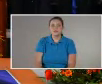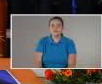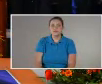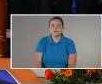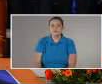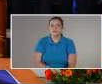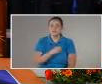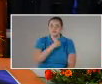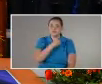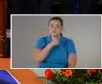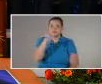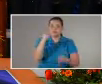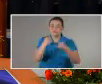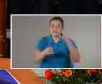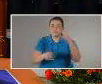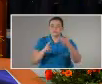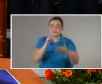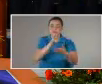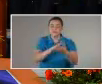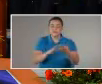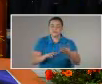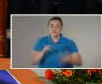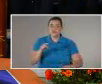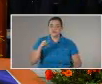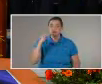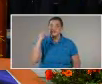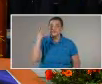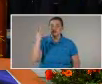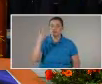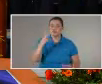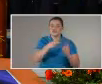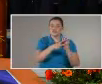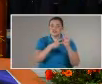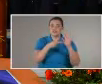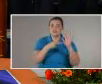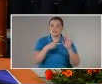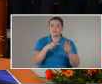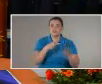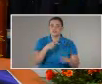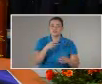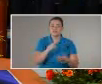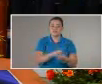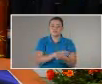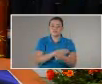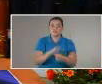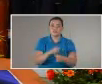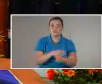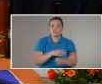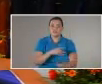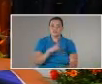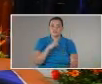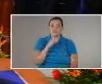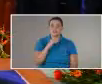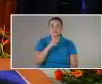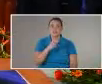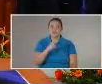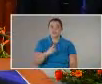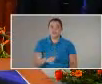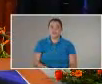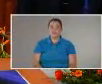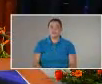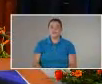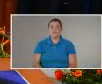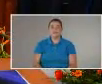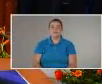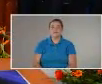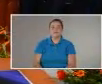Y quiero terminar leyendo estos tres pasajes: el Salmo 30, Isaías 61 y Jeremías